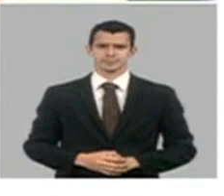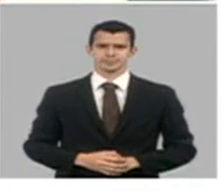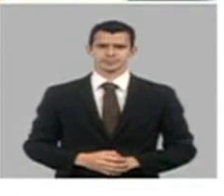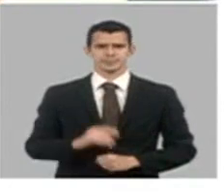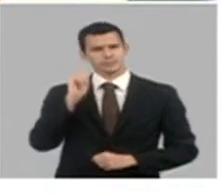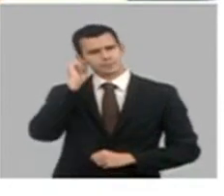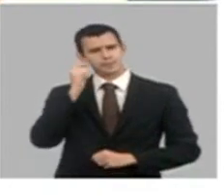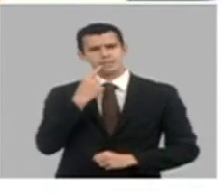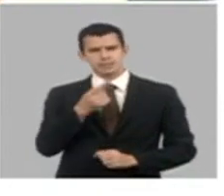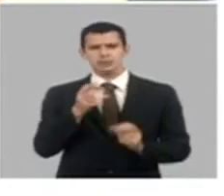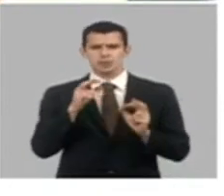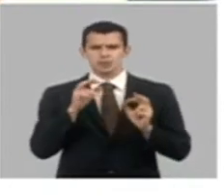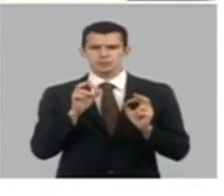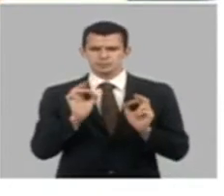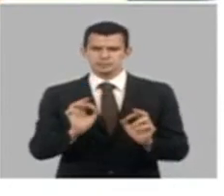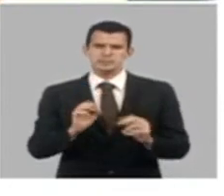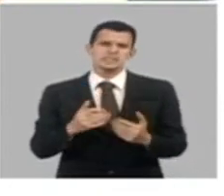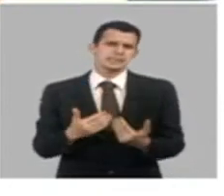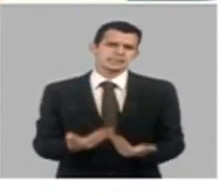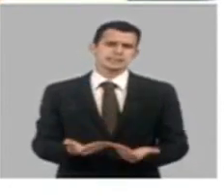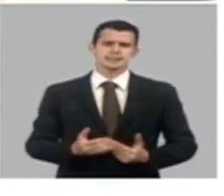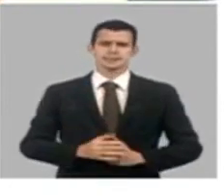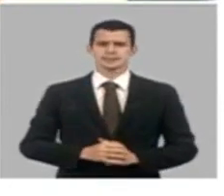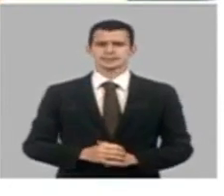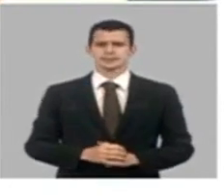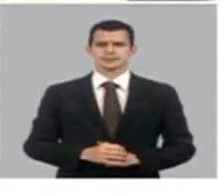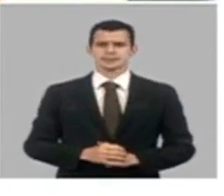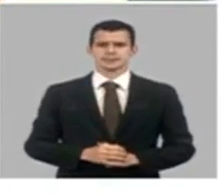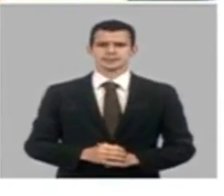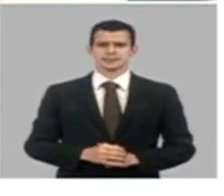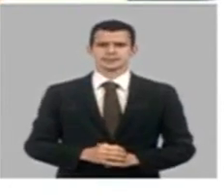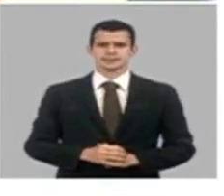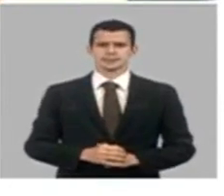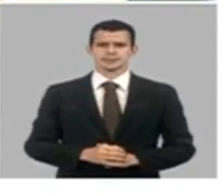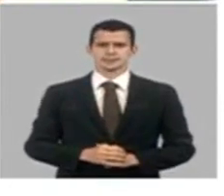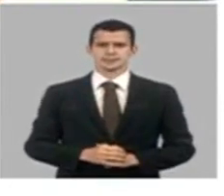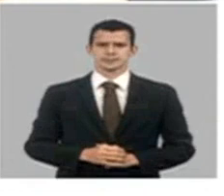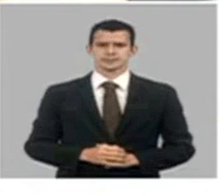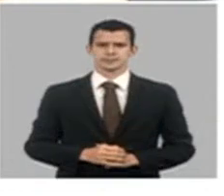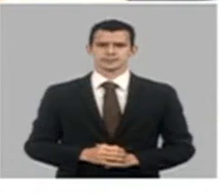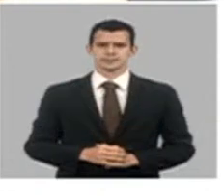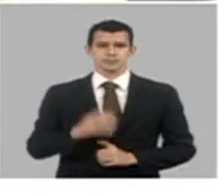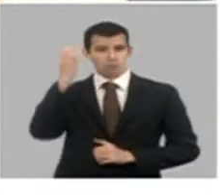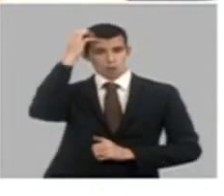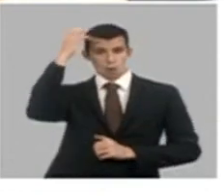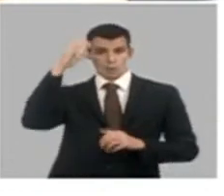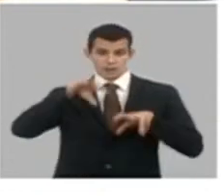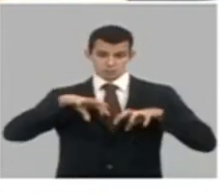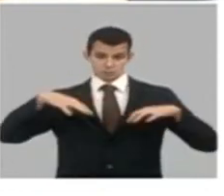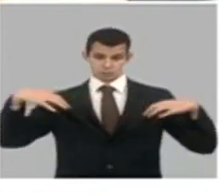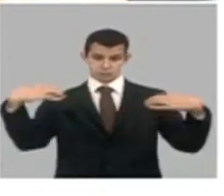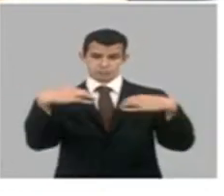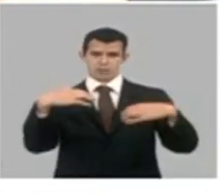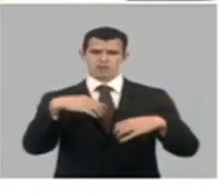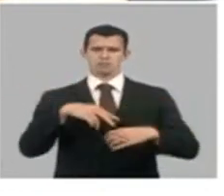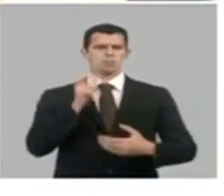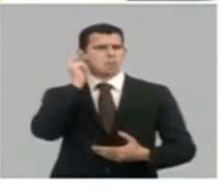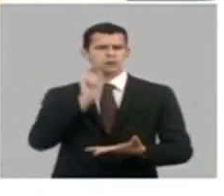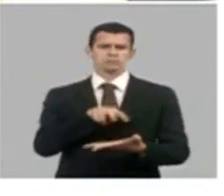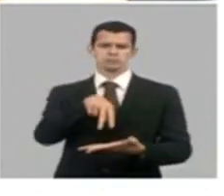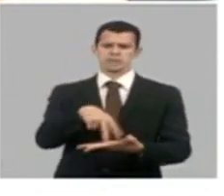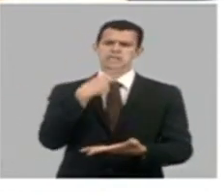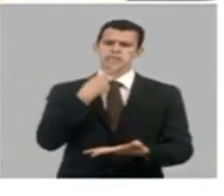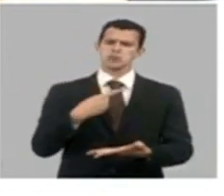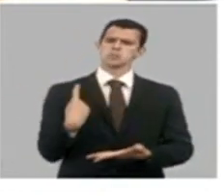en el congreso lo dice el cable de la p que su oficina seguiría adelante con la creación de este centro el centro de influencia maligna